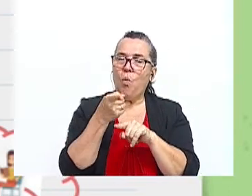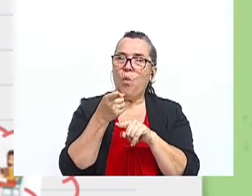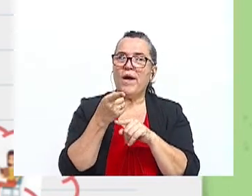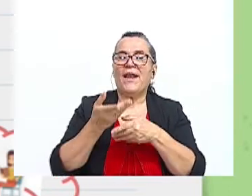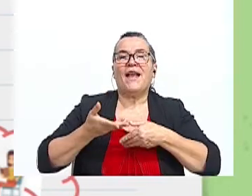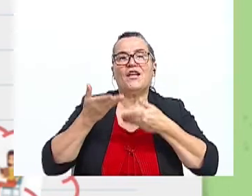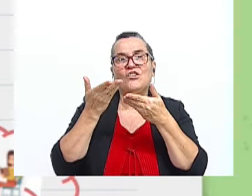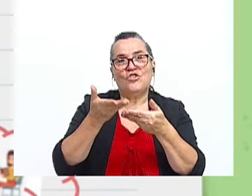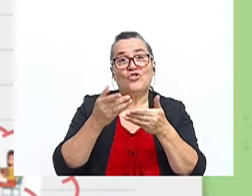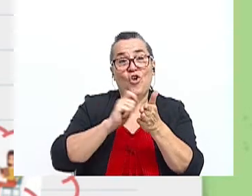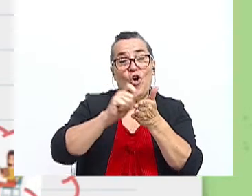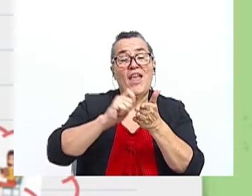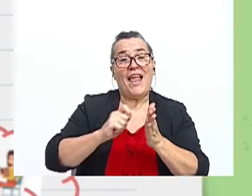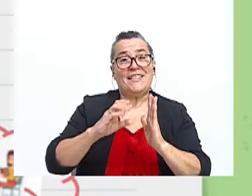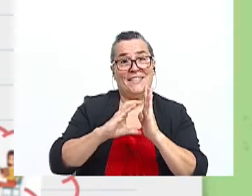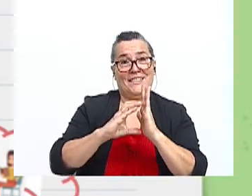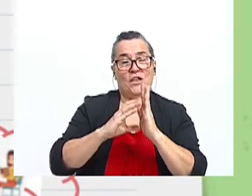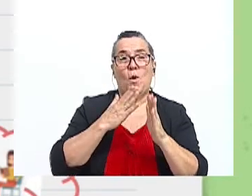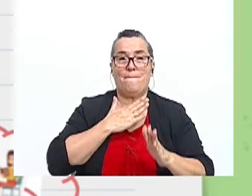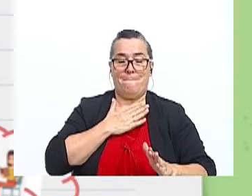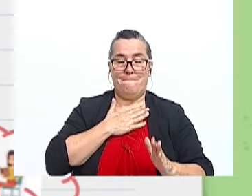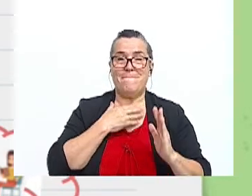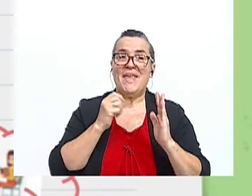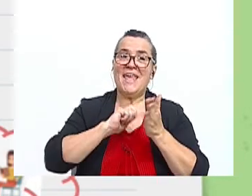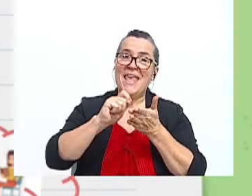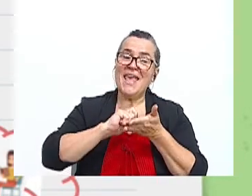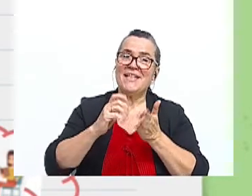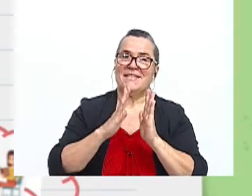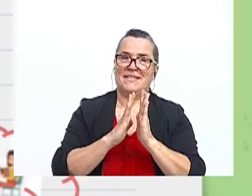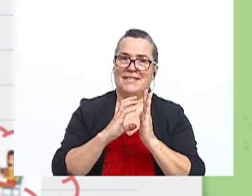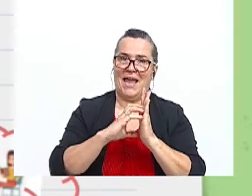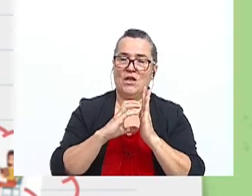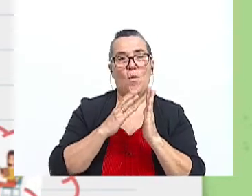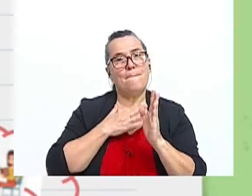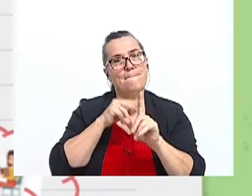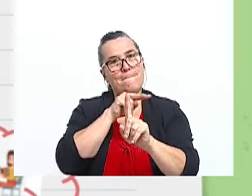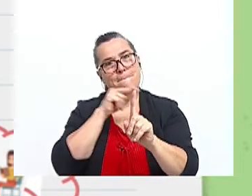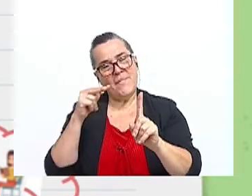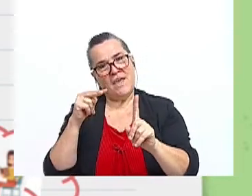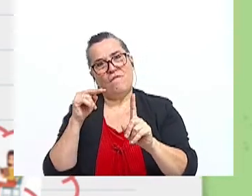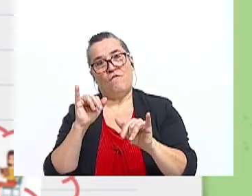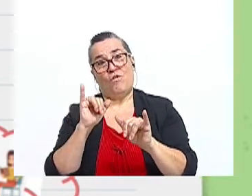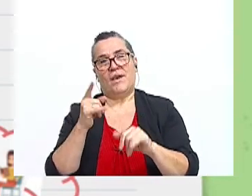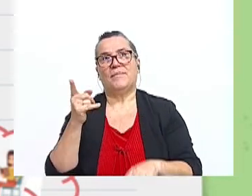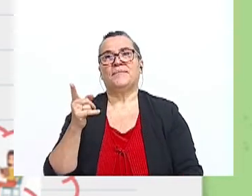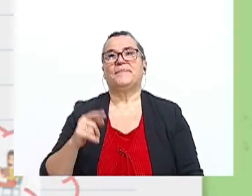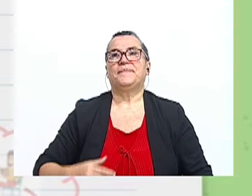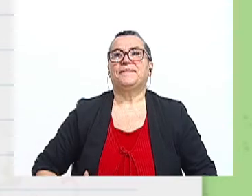voy a dar yo, porque es mi ensayo, mi enfoque.